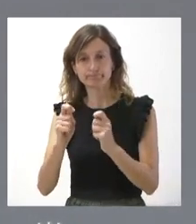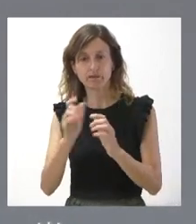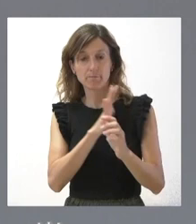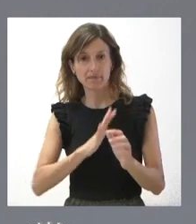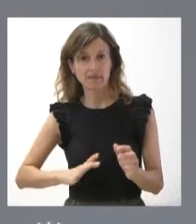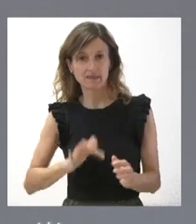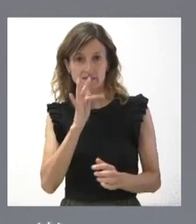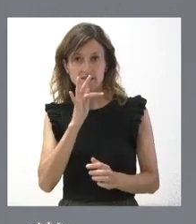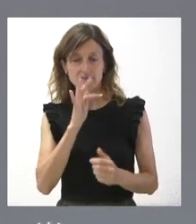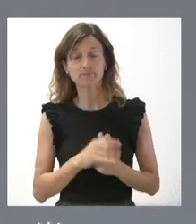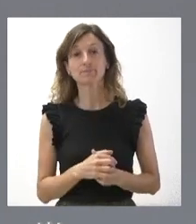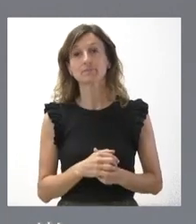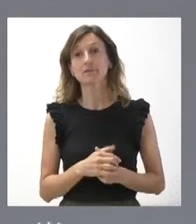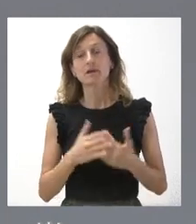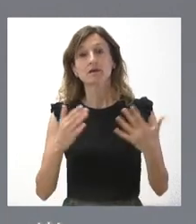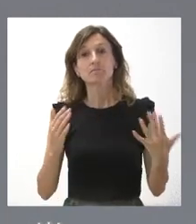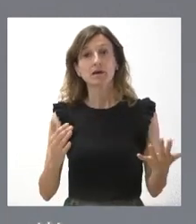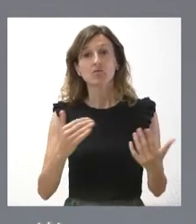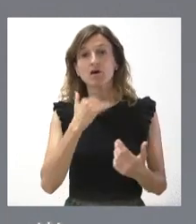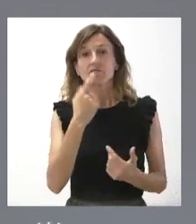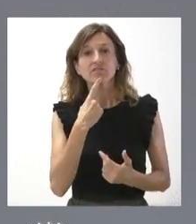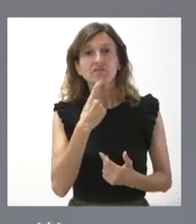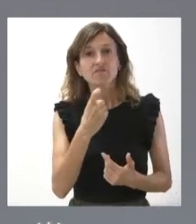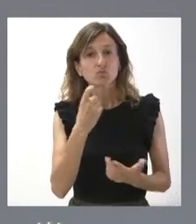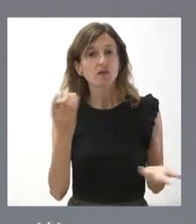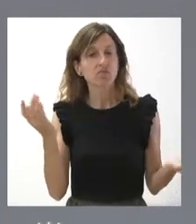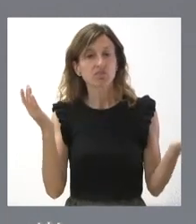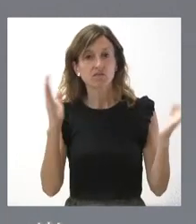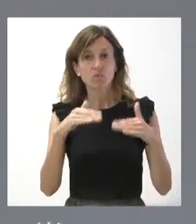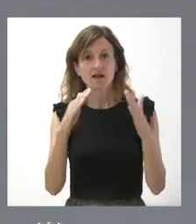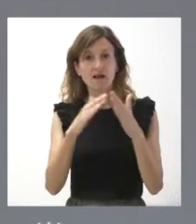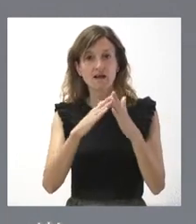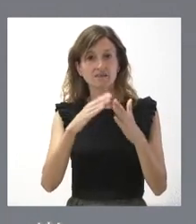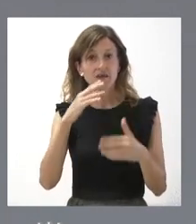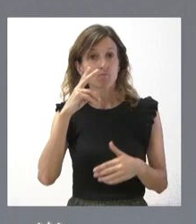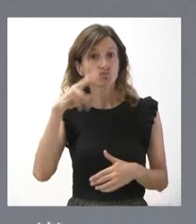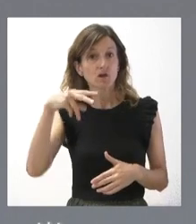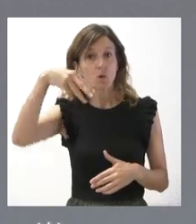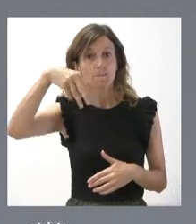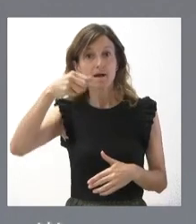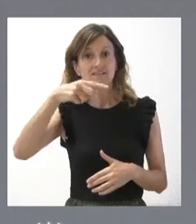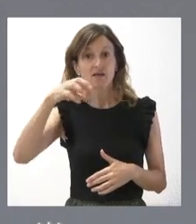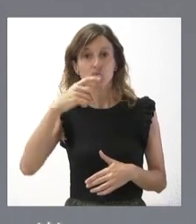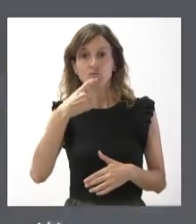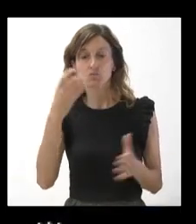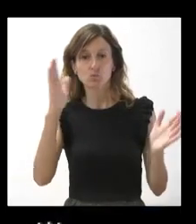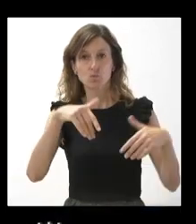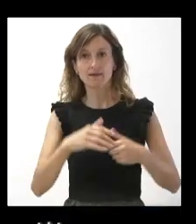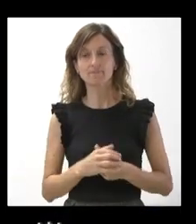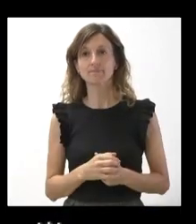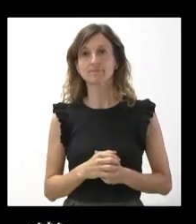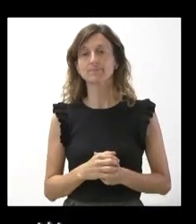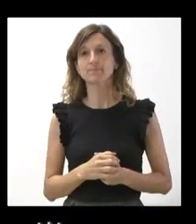pendientes, pero no tendrá ninguna dificultad la Casa Museo Antonio Machado. Y sobre